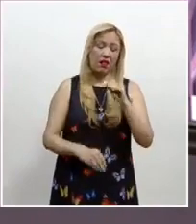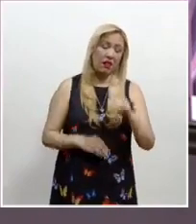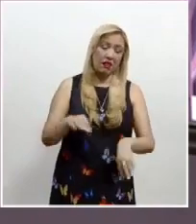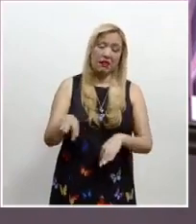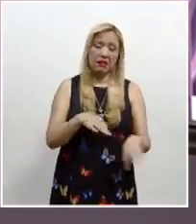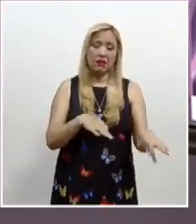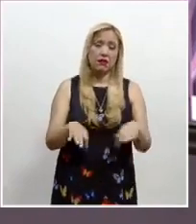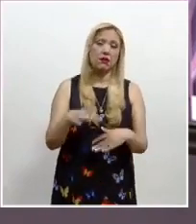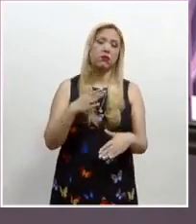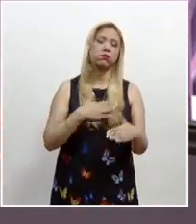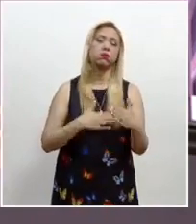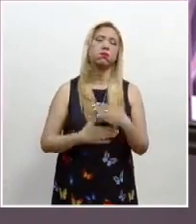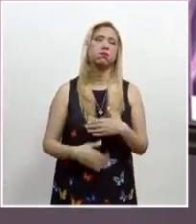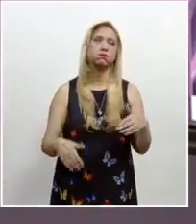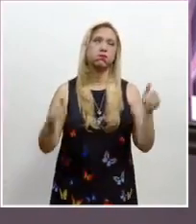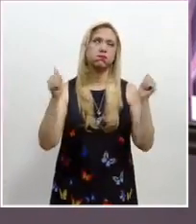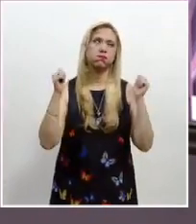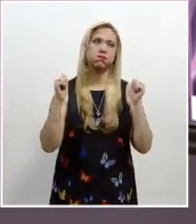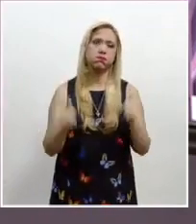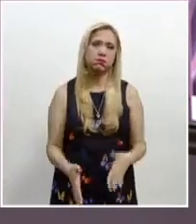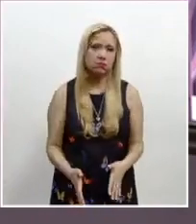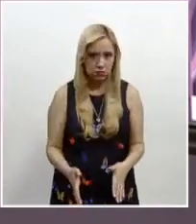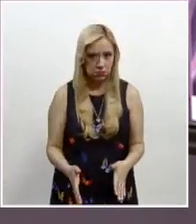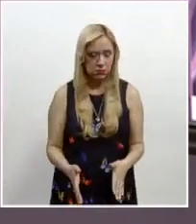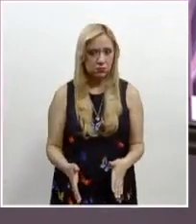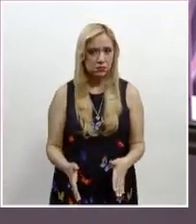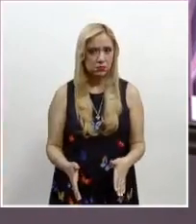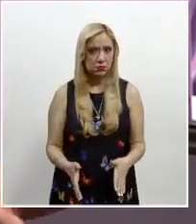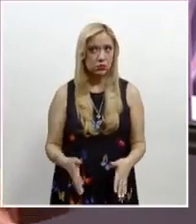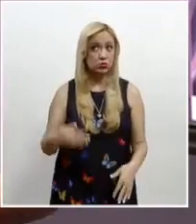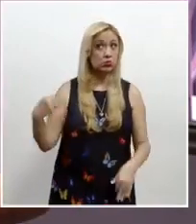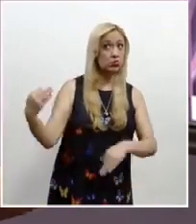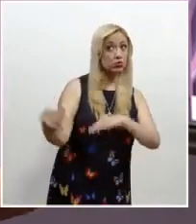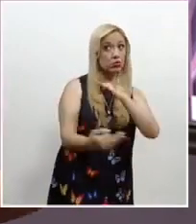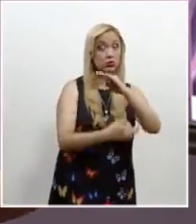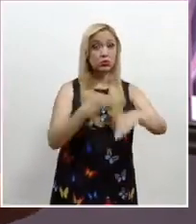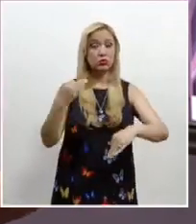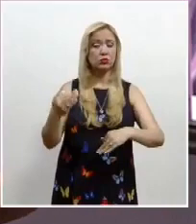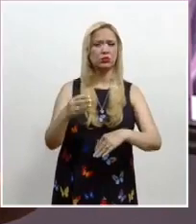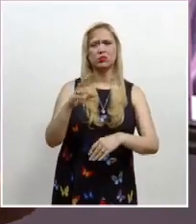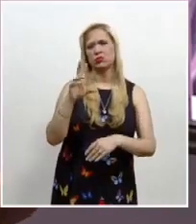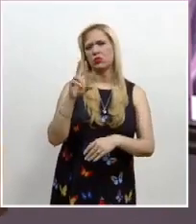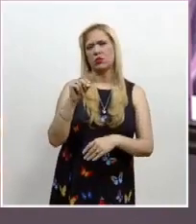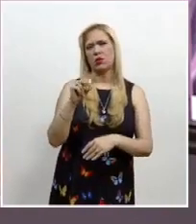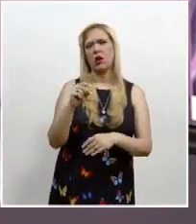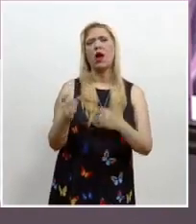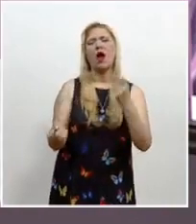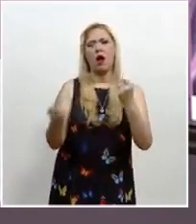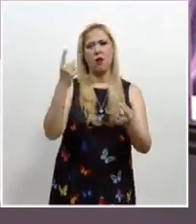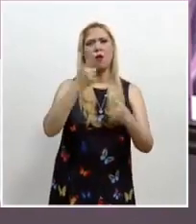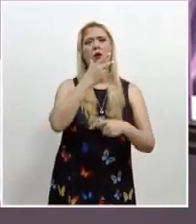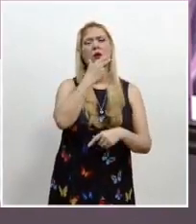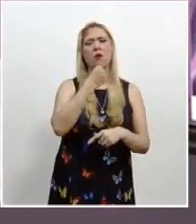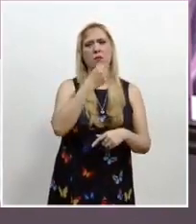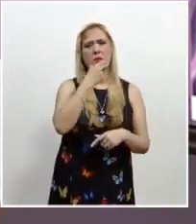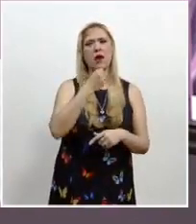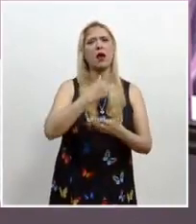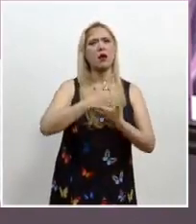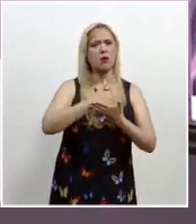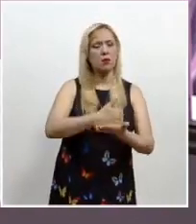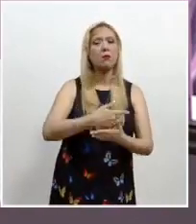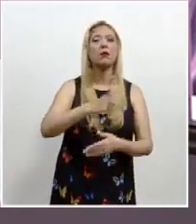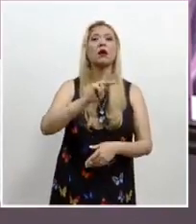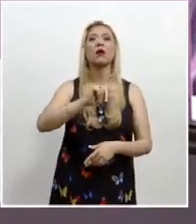en muchos hogares, no en todos, no es válido generalizar, muchos hombres estuvieron al margen. Entonces, como sociedad tenemos